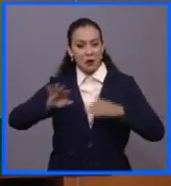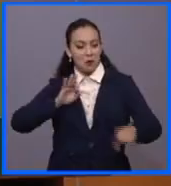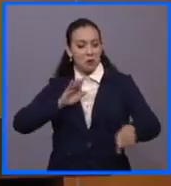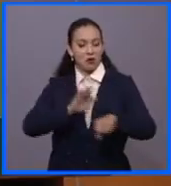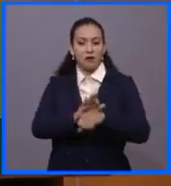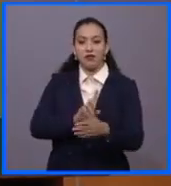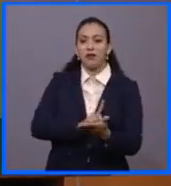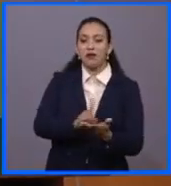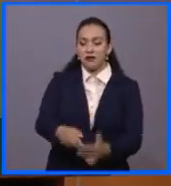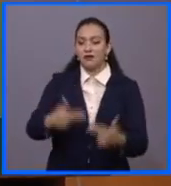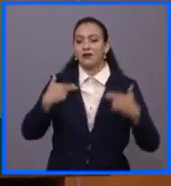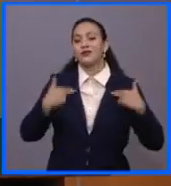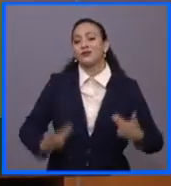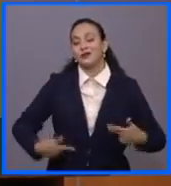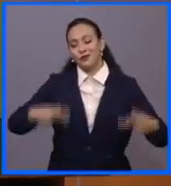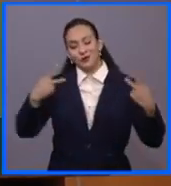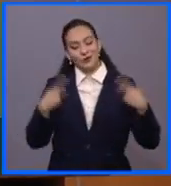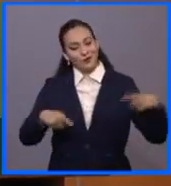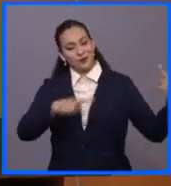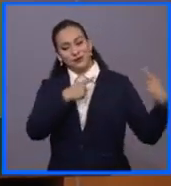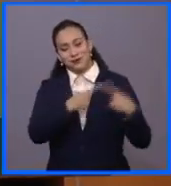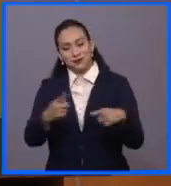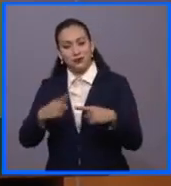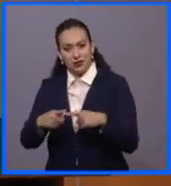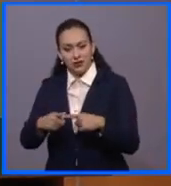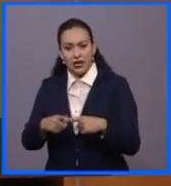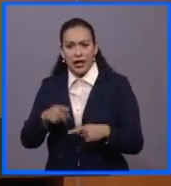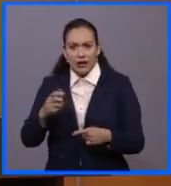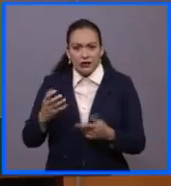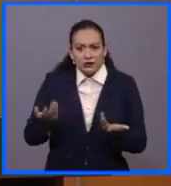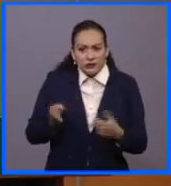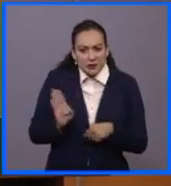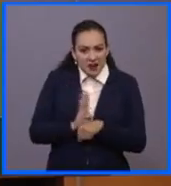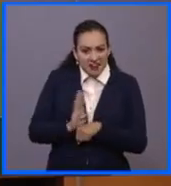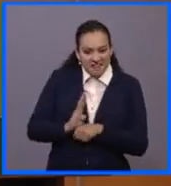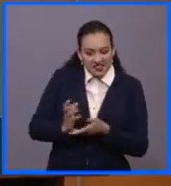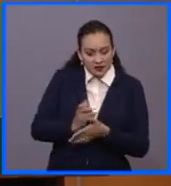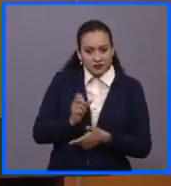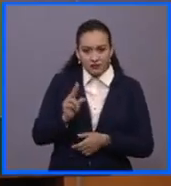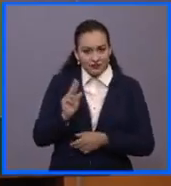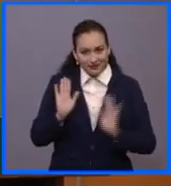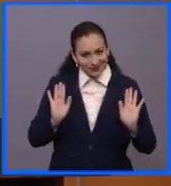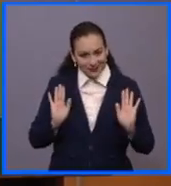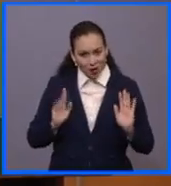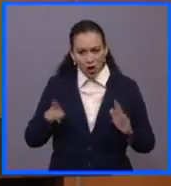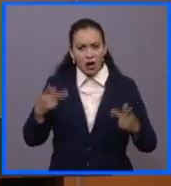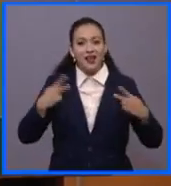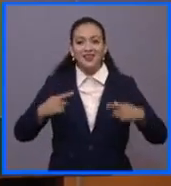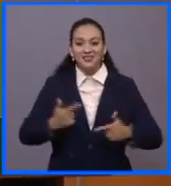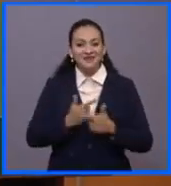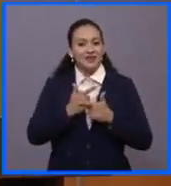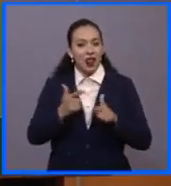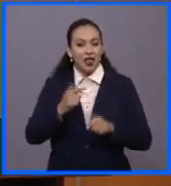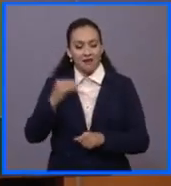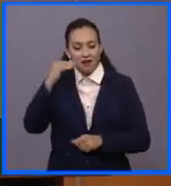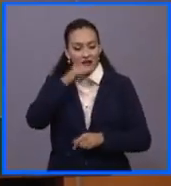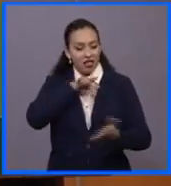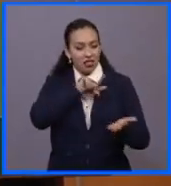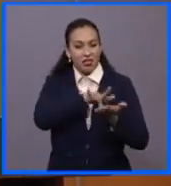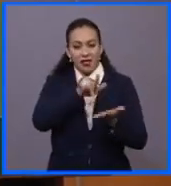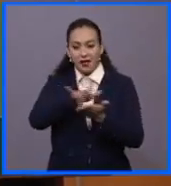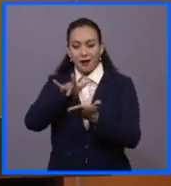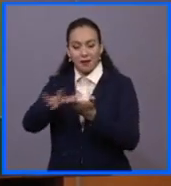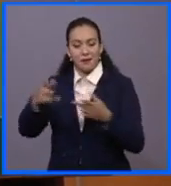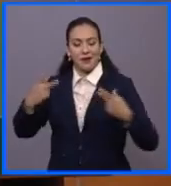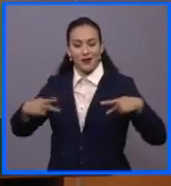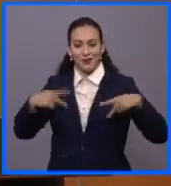defensa de los derechos humanos, sin intenciones ajenas al propio interés de las personas o grupos representados, con plena